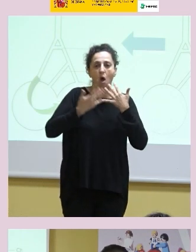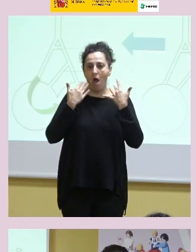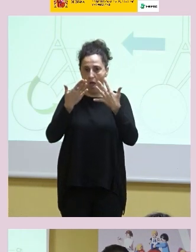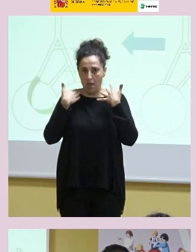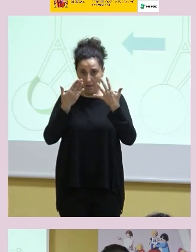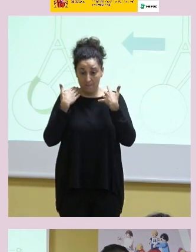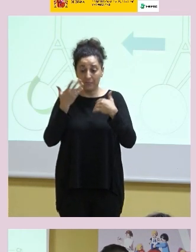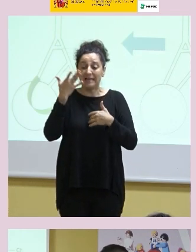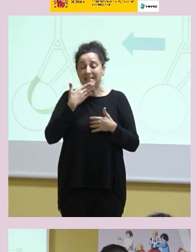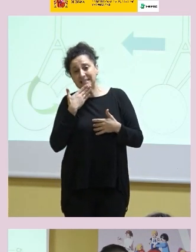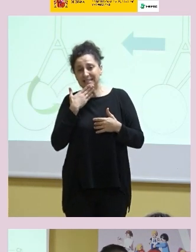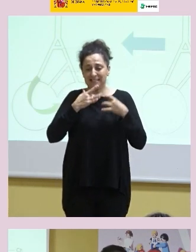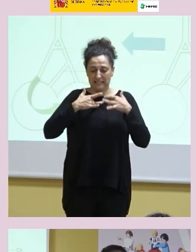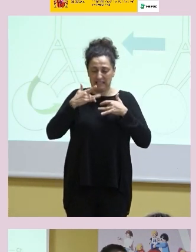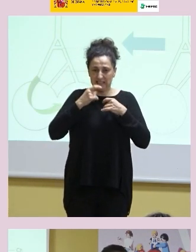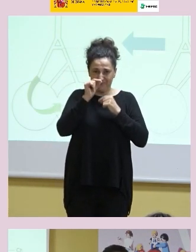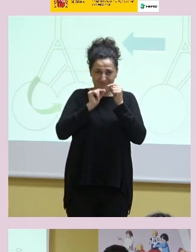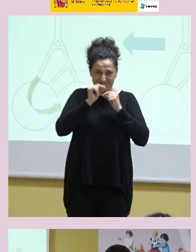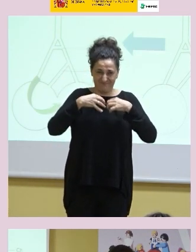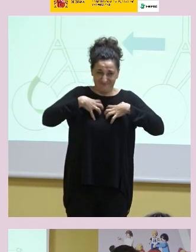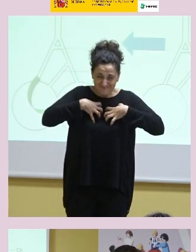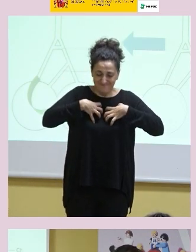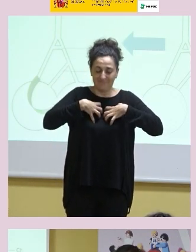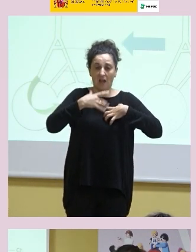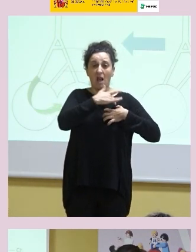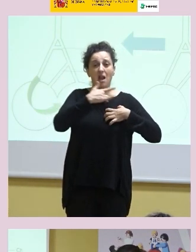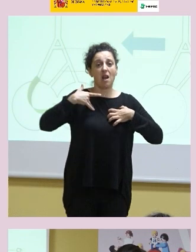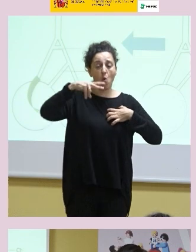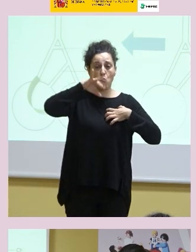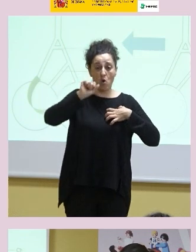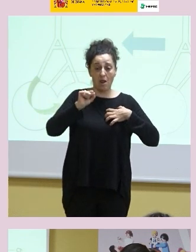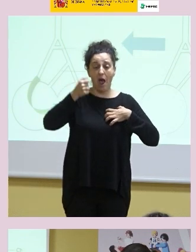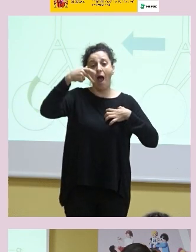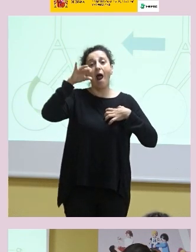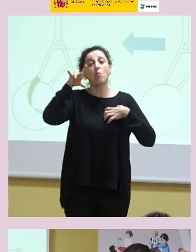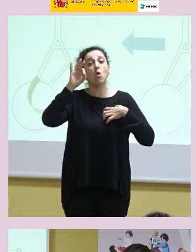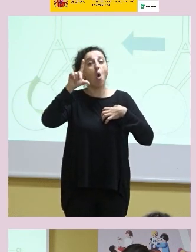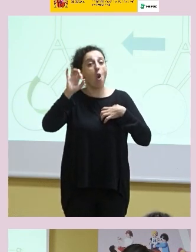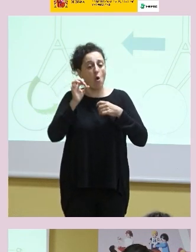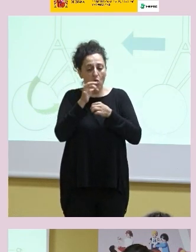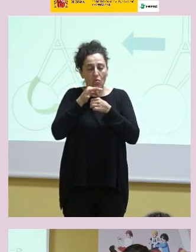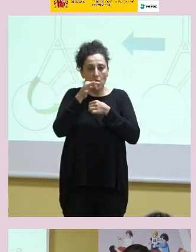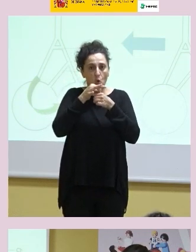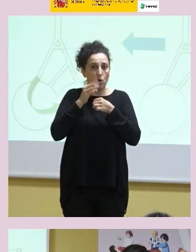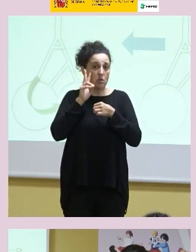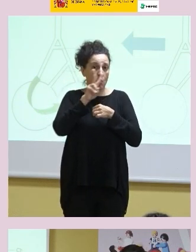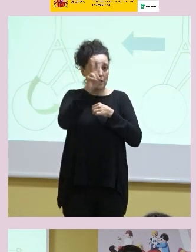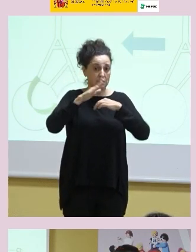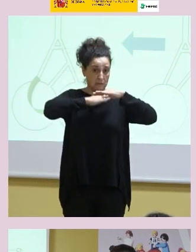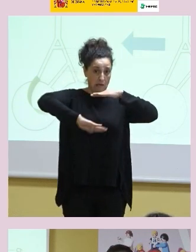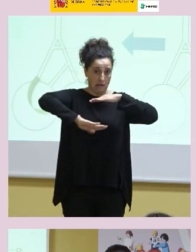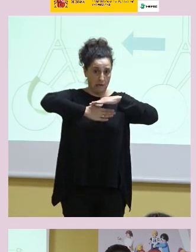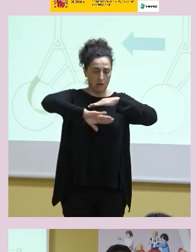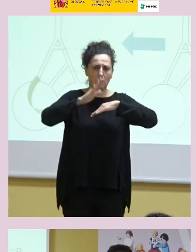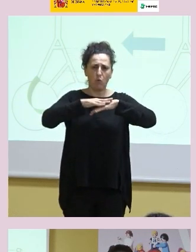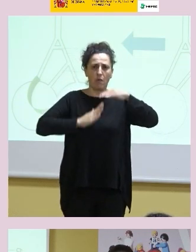hay secreciones en vía aérea profunda, cuando hay una neumonía, estos alvéolos, que serían los circulitos que veis en la parte inferior, se